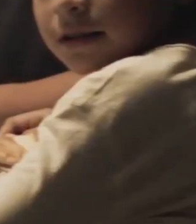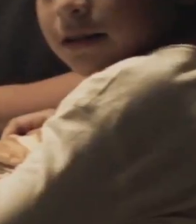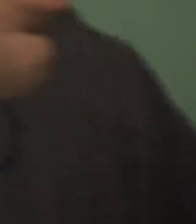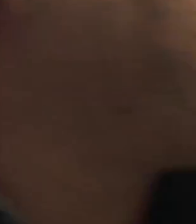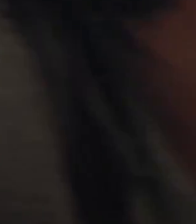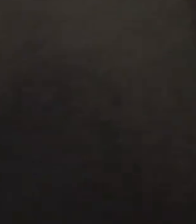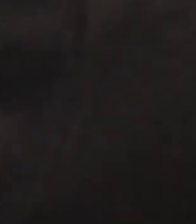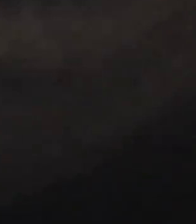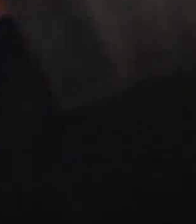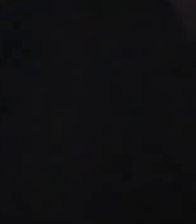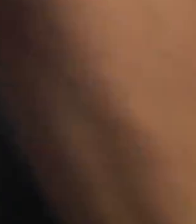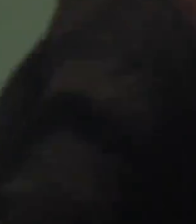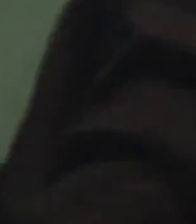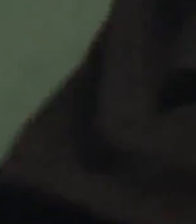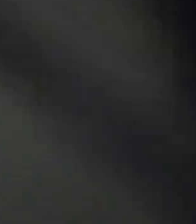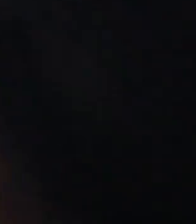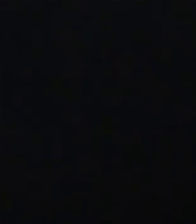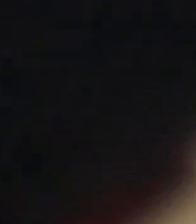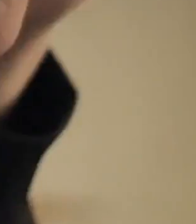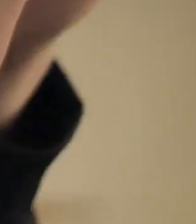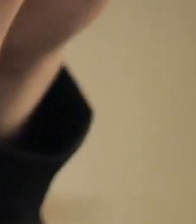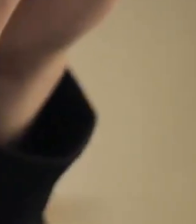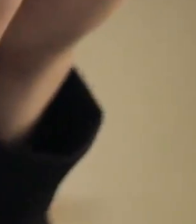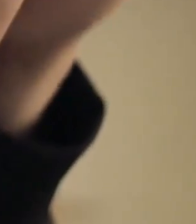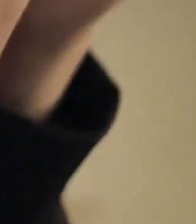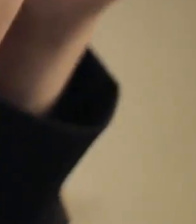Escucha sus horarios.